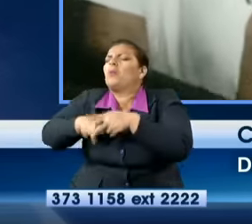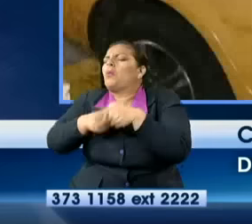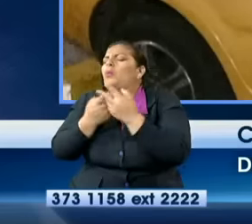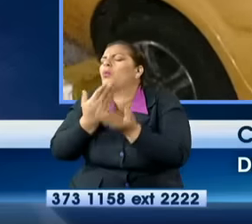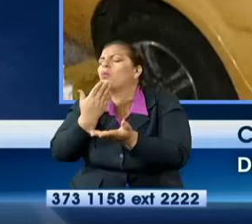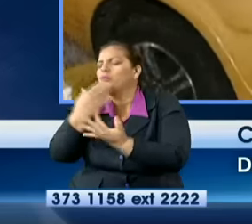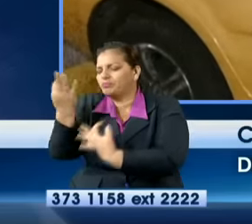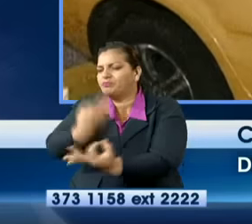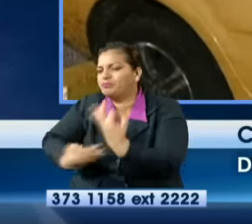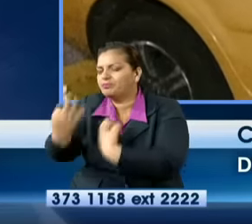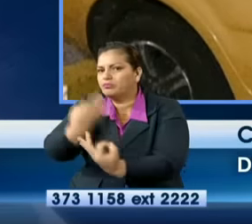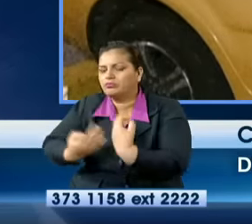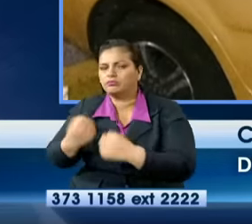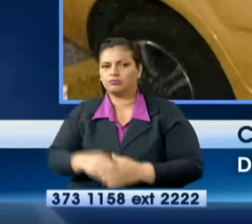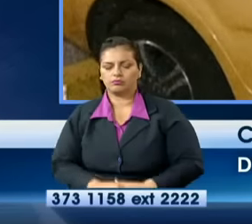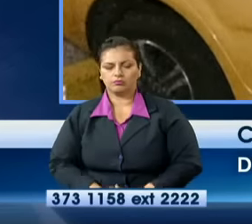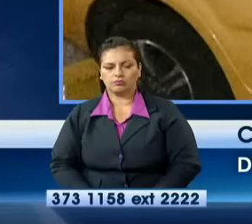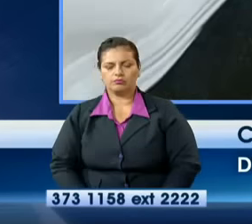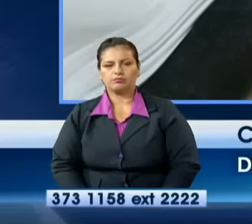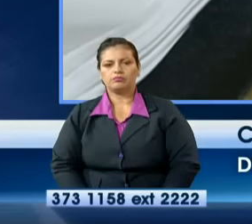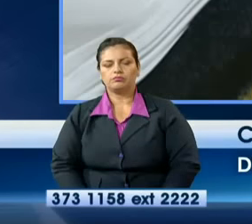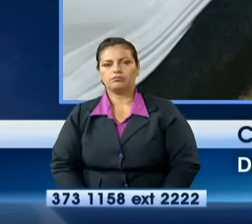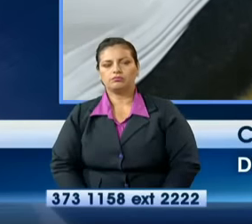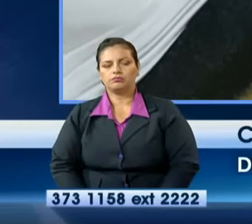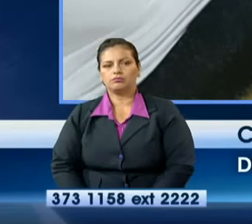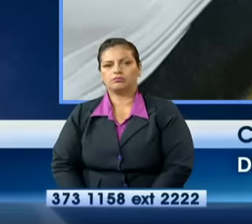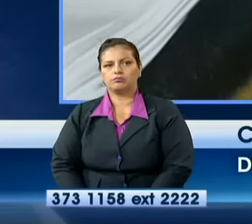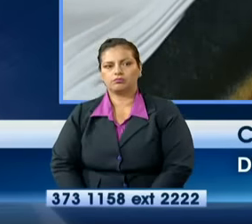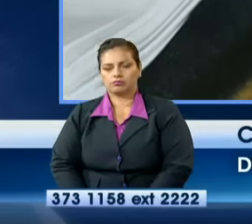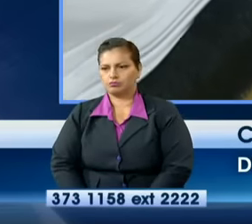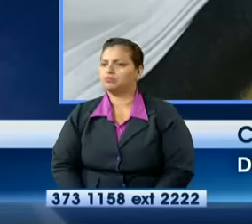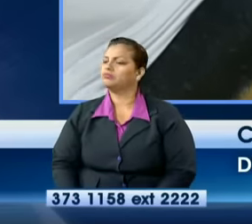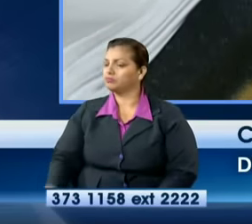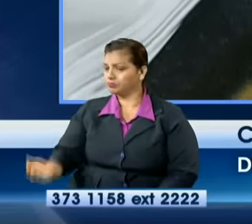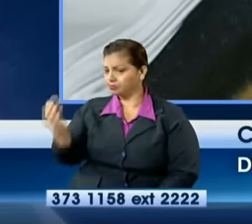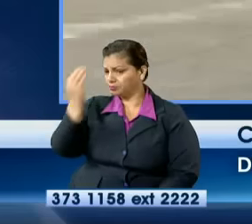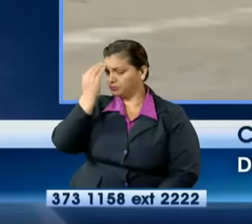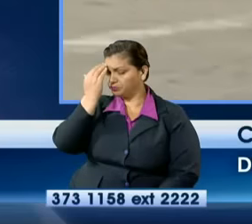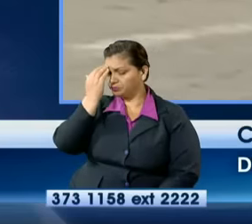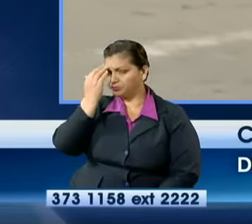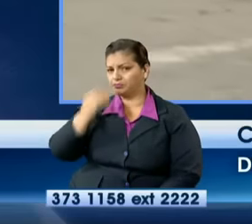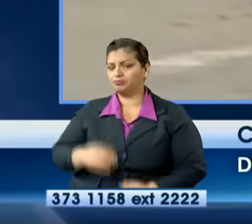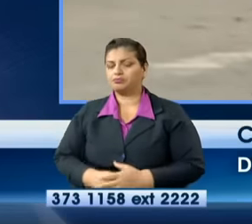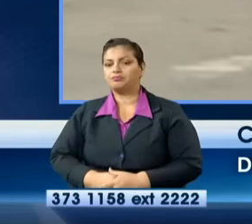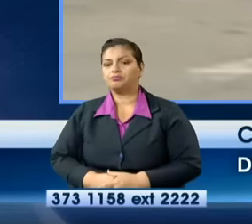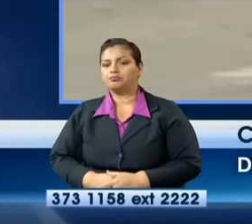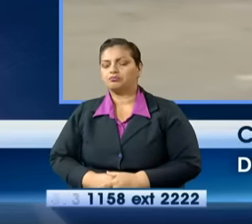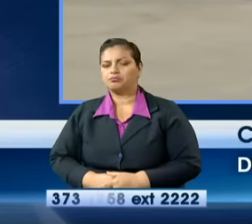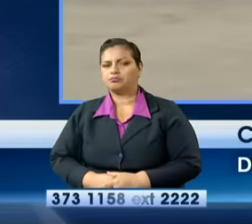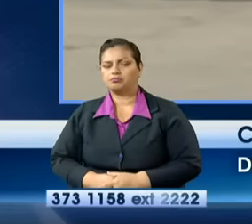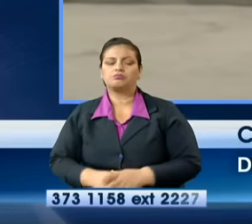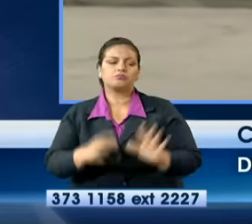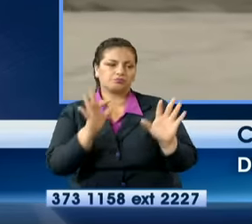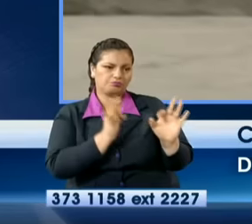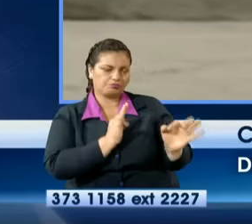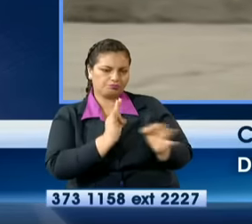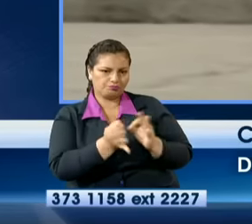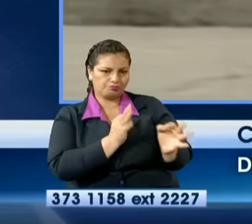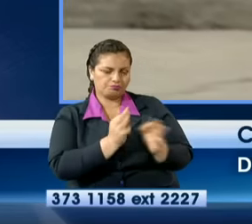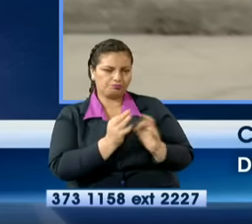de casos resueltos? Por ejemplo, se habla de entre 1 y 7 días los casos de muerte violenta. Bueno, si me permite, en primer lugar, ahora